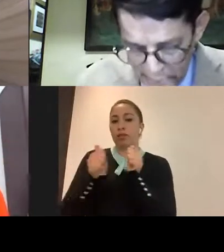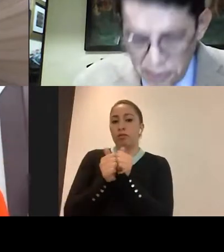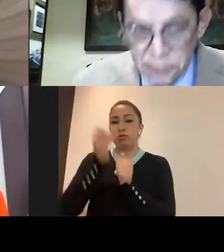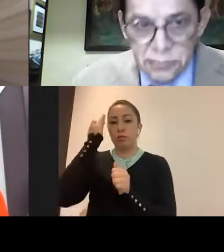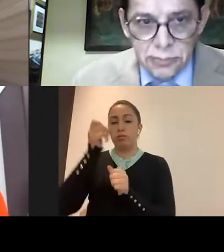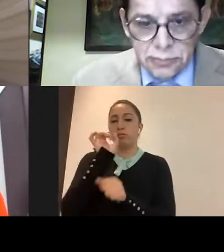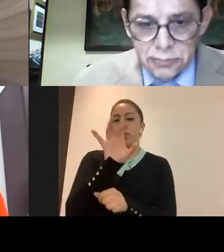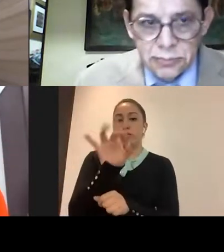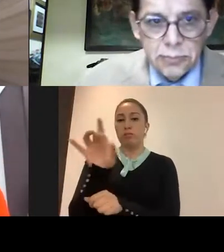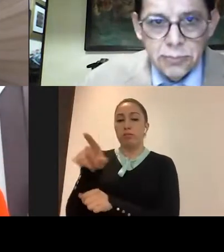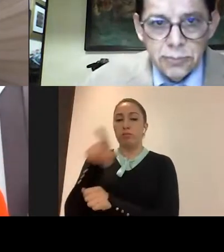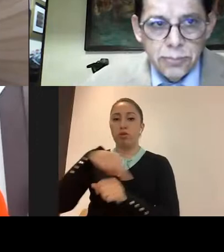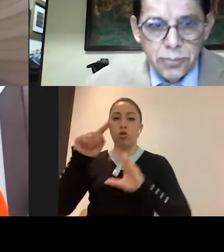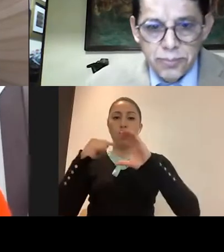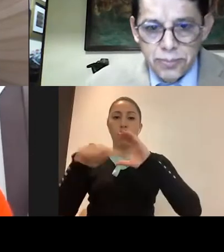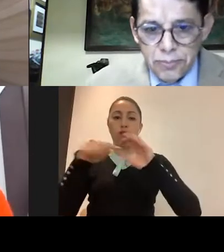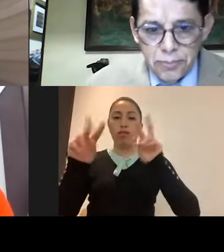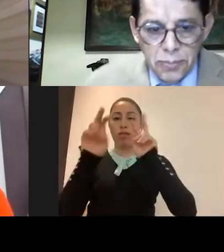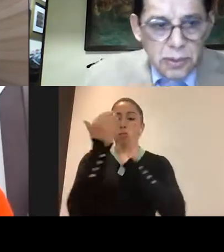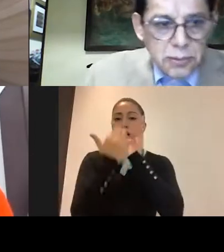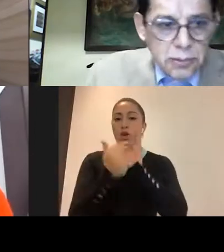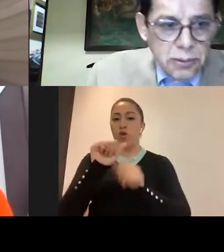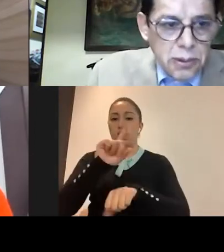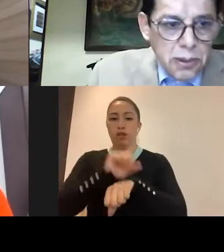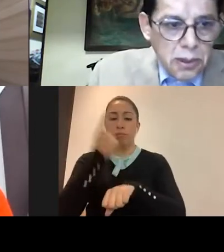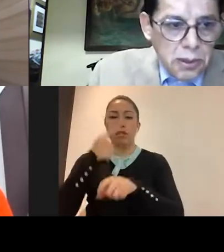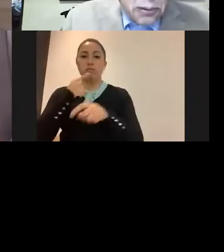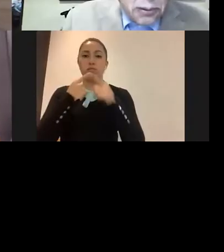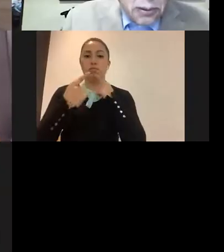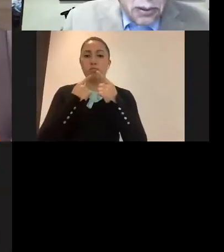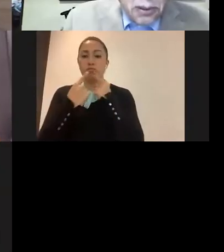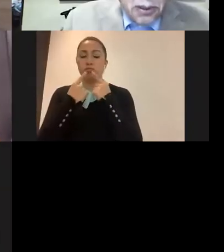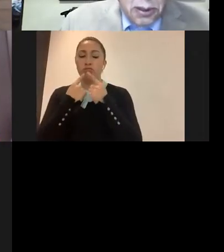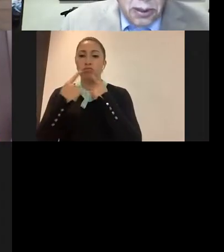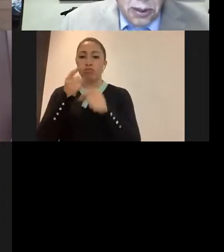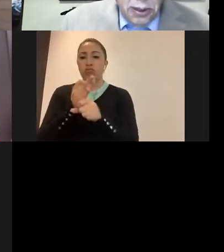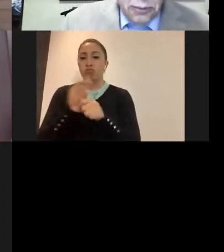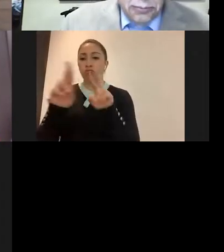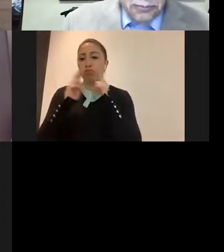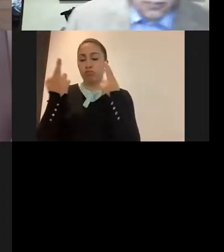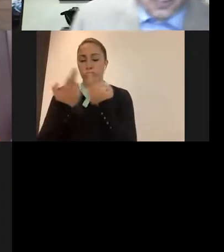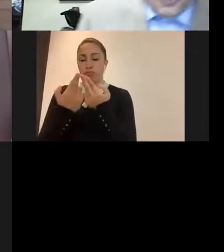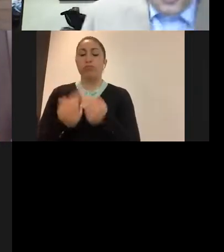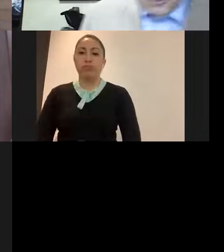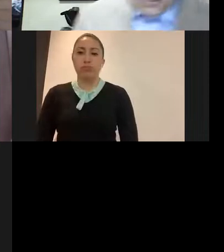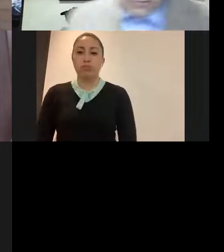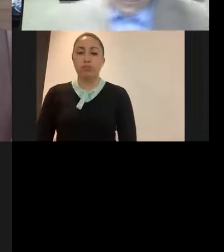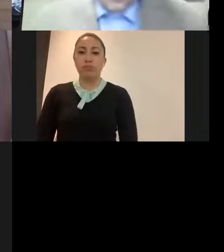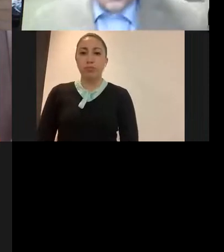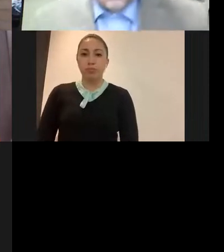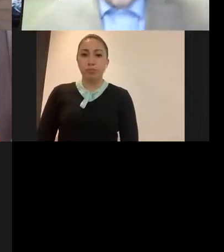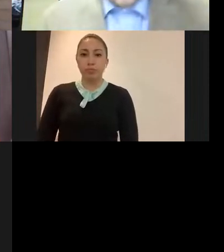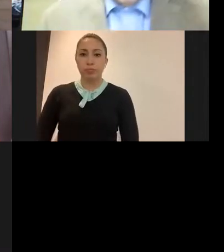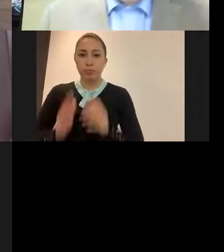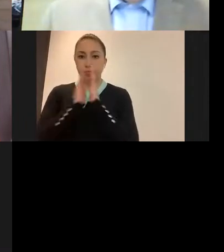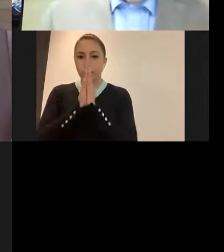correos institucionales la información necesaria para analizar los asuntos en cartera para esta sesión, por lo que solicito